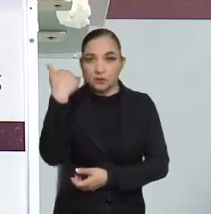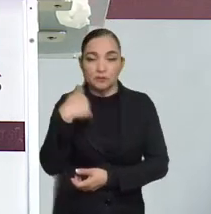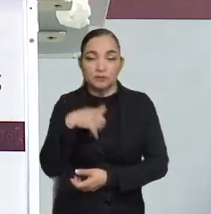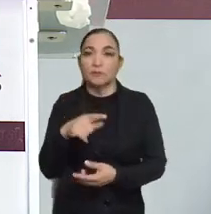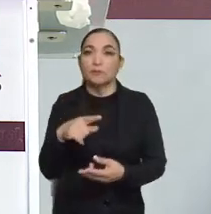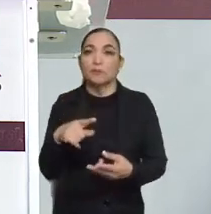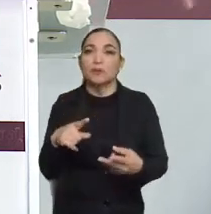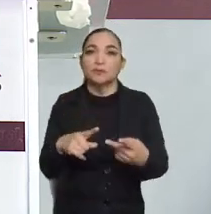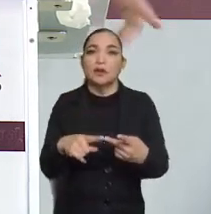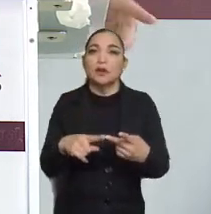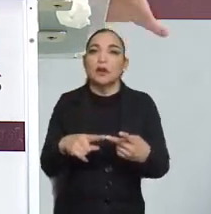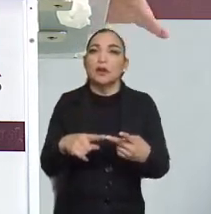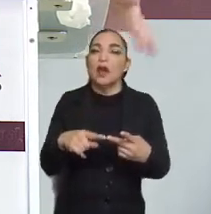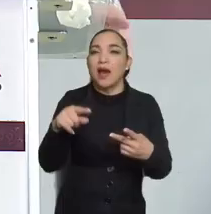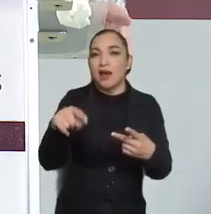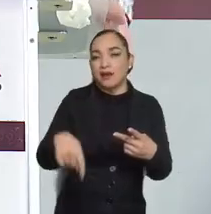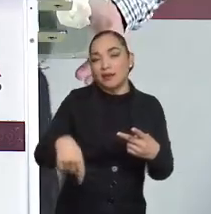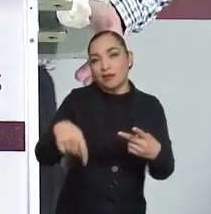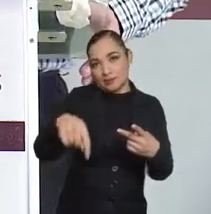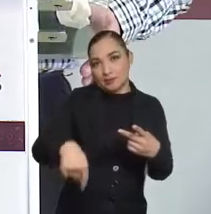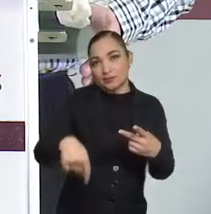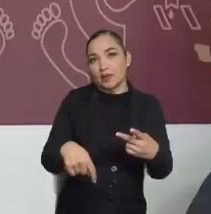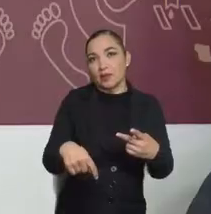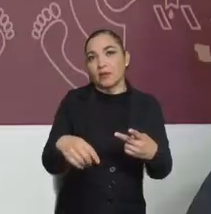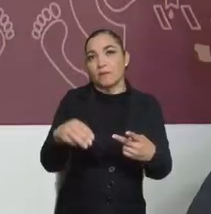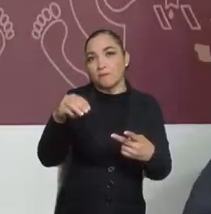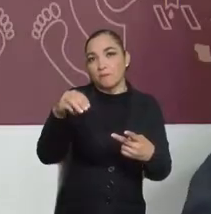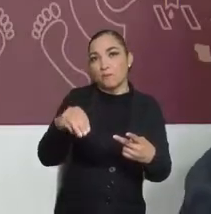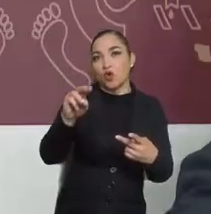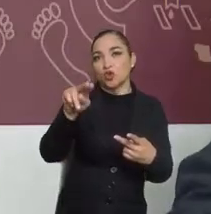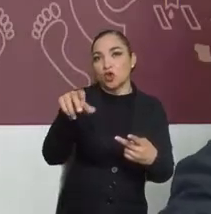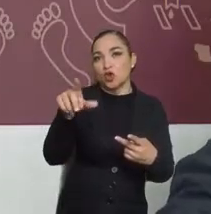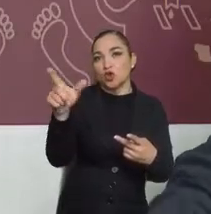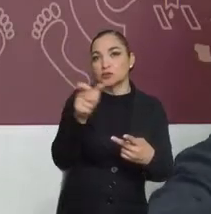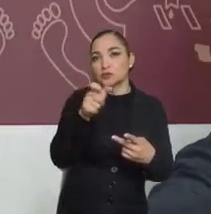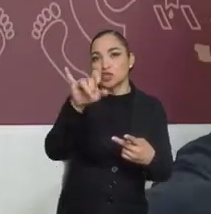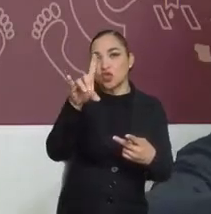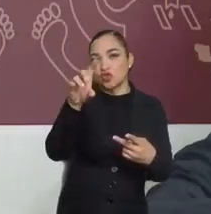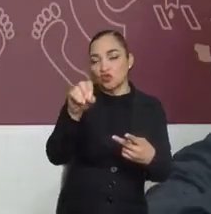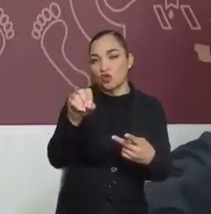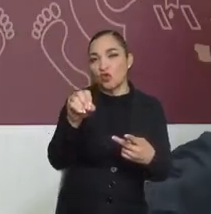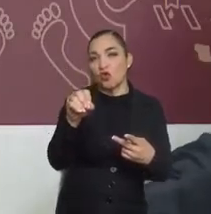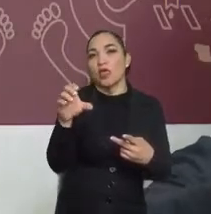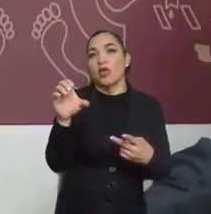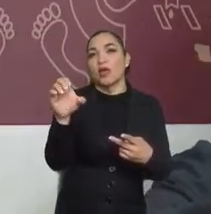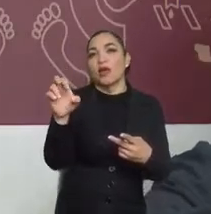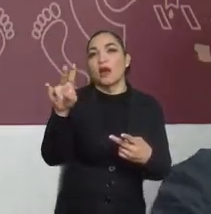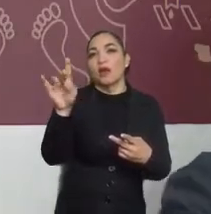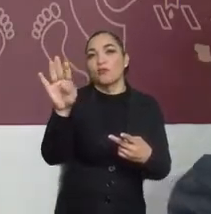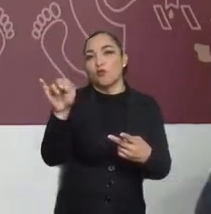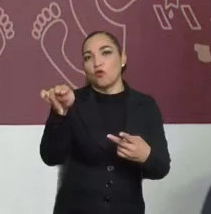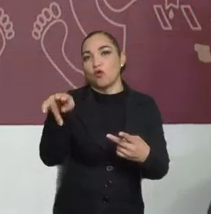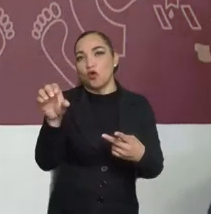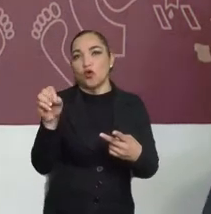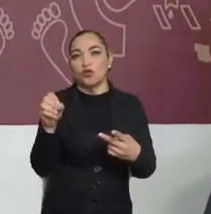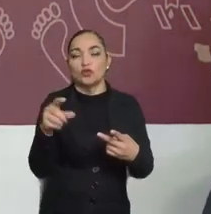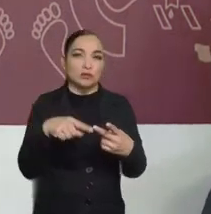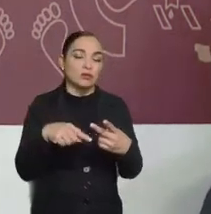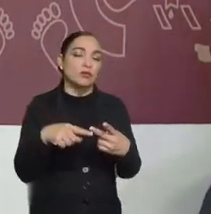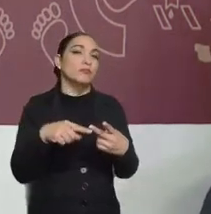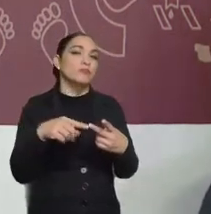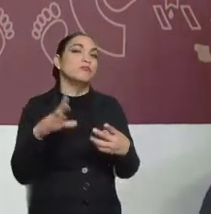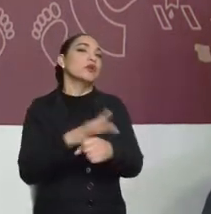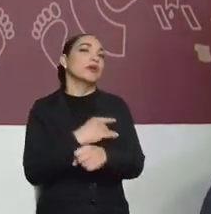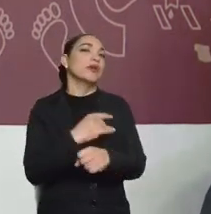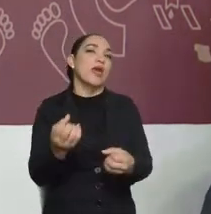Ah, sí, este caso, es monóxido de carbono, aquí. ¿Eh? Un carro encendido.